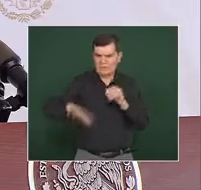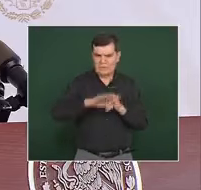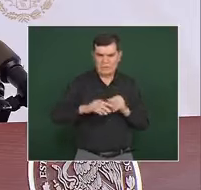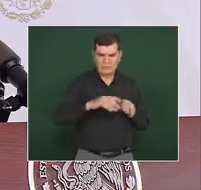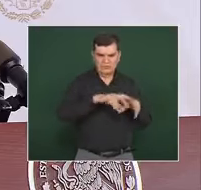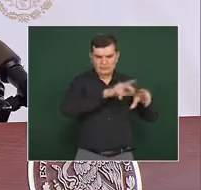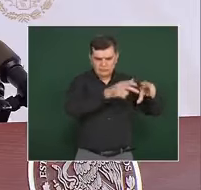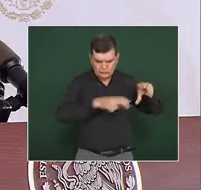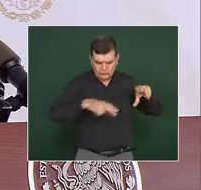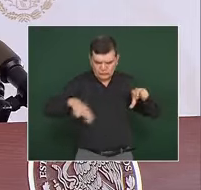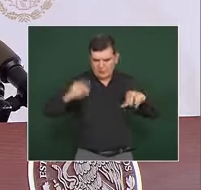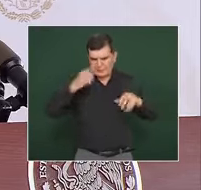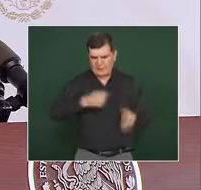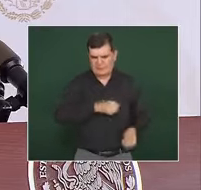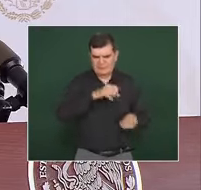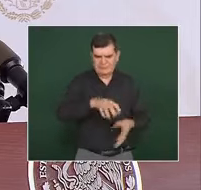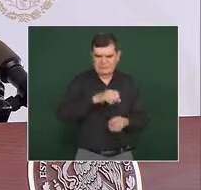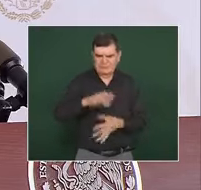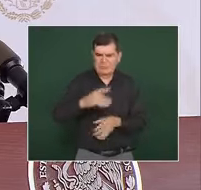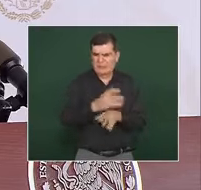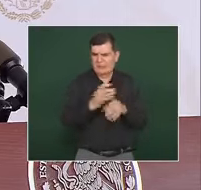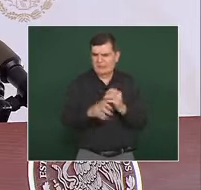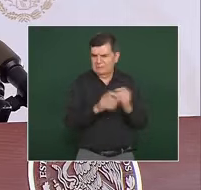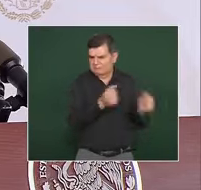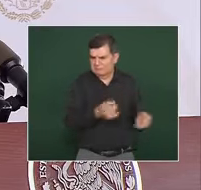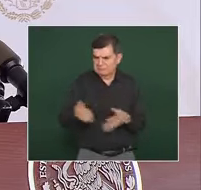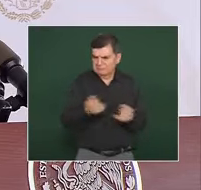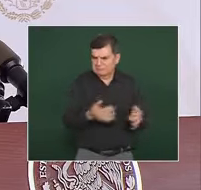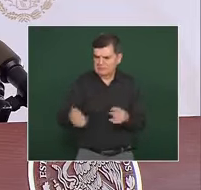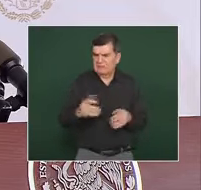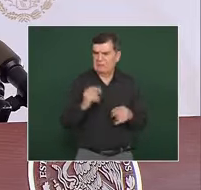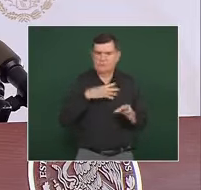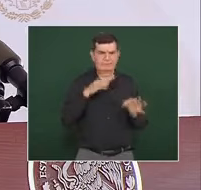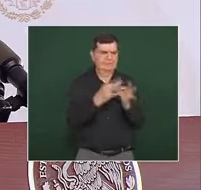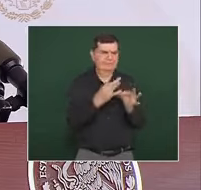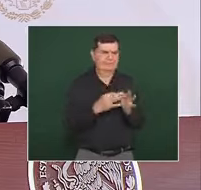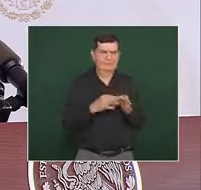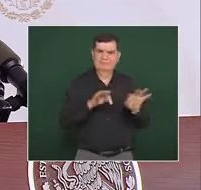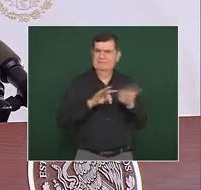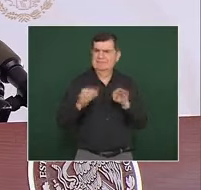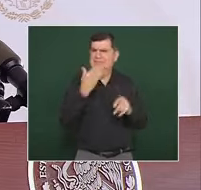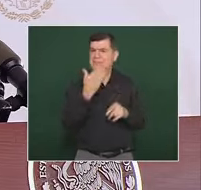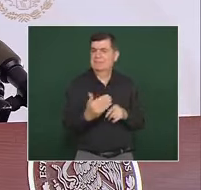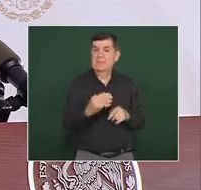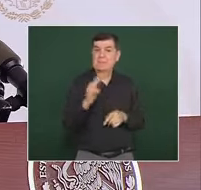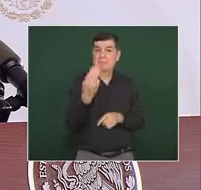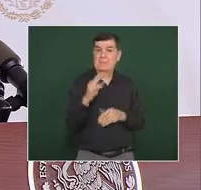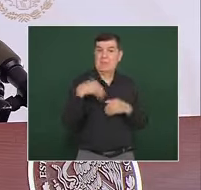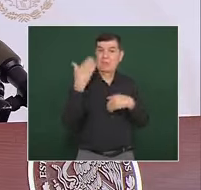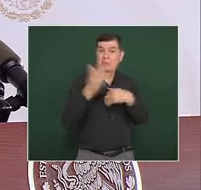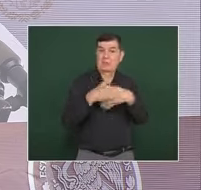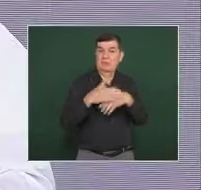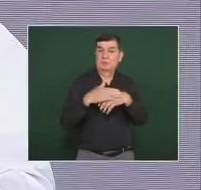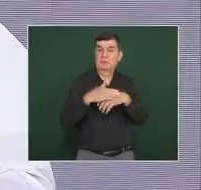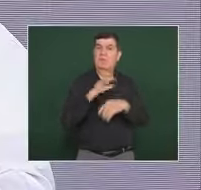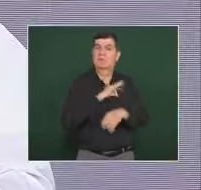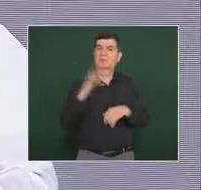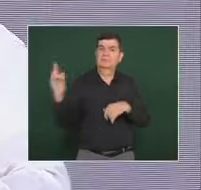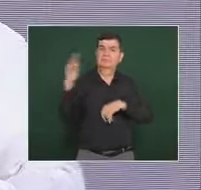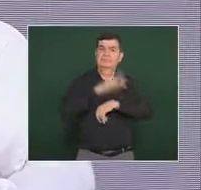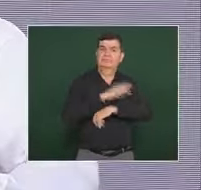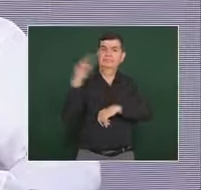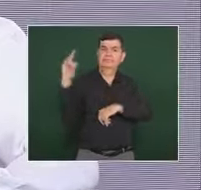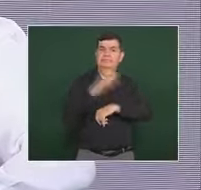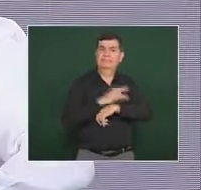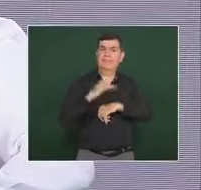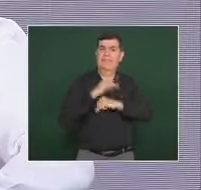están instaladas y funcionando. Por ello, a partir de mayo ya iniciarán vuelos internacionales desde